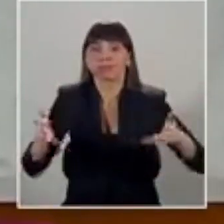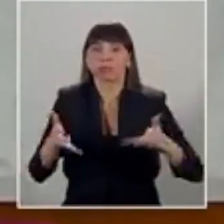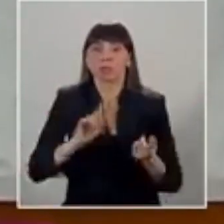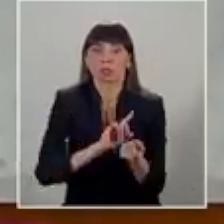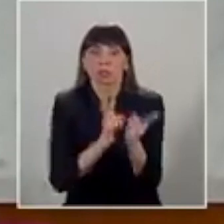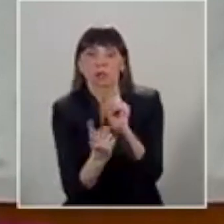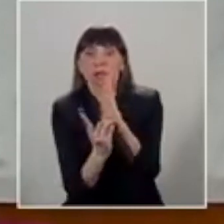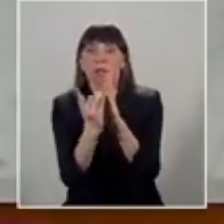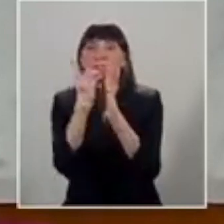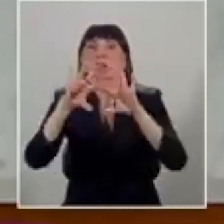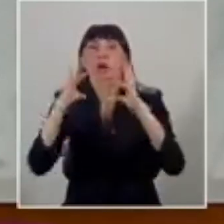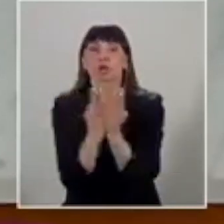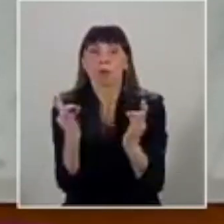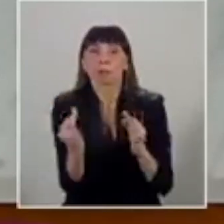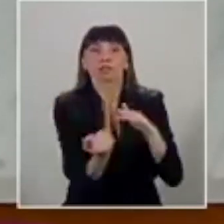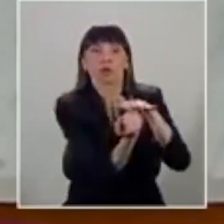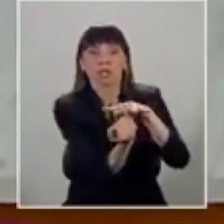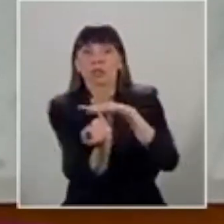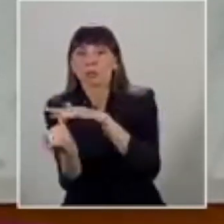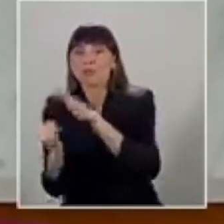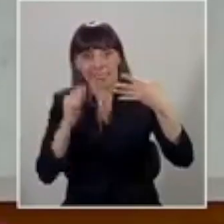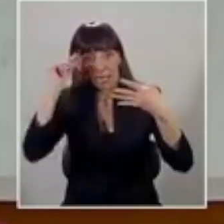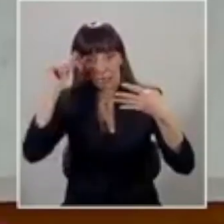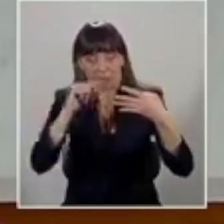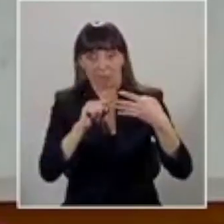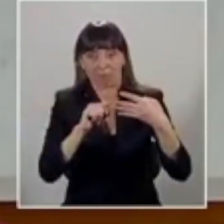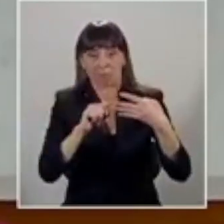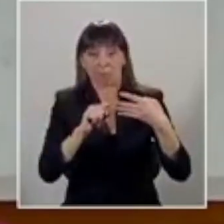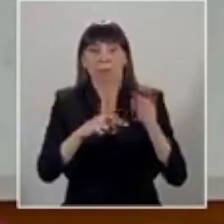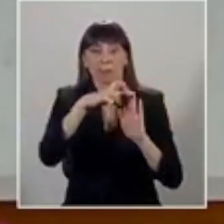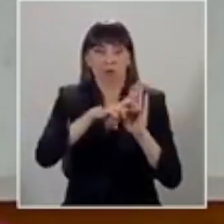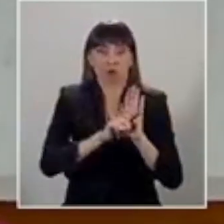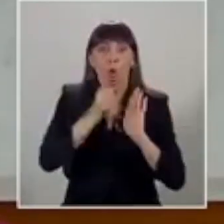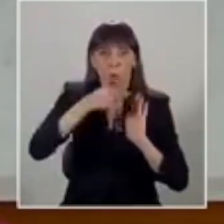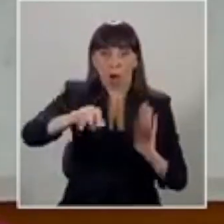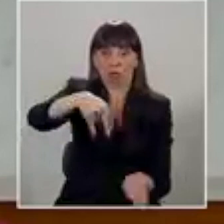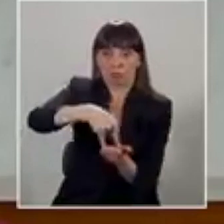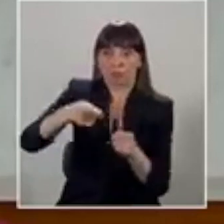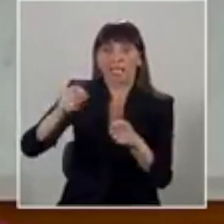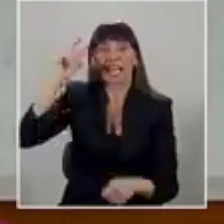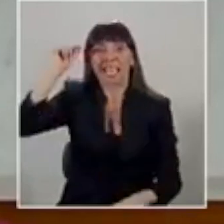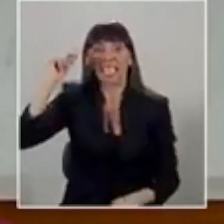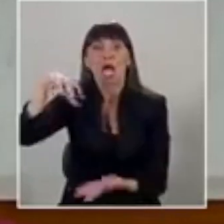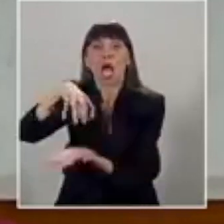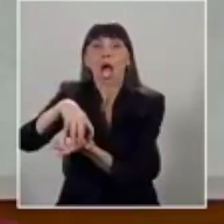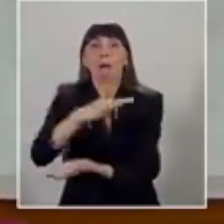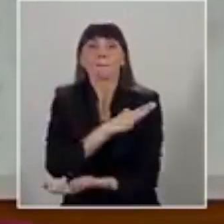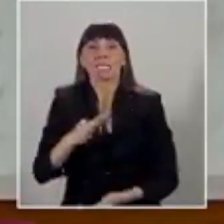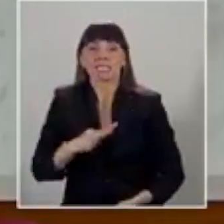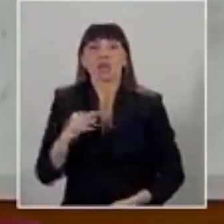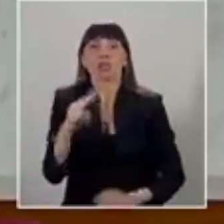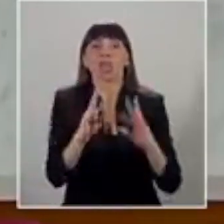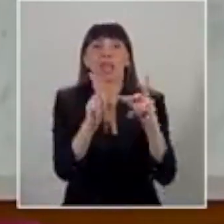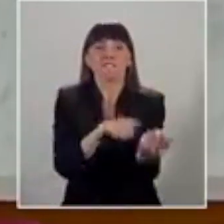hacia el desarrollo integral, inclusivo y sustentable. Presentaremos el proyecto de ley que crea el Ministerio de la Familia